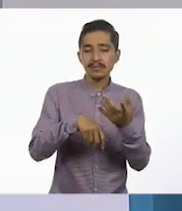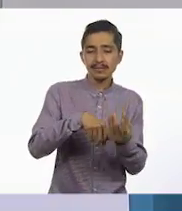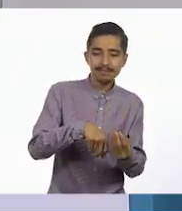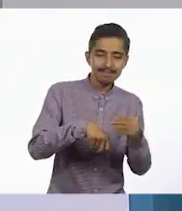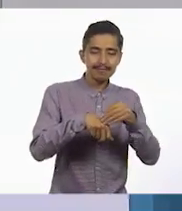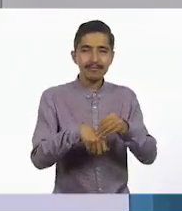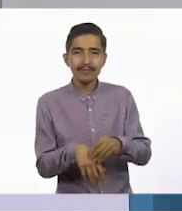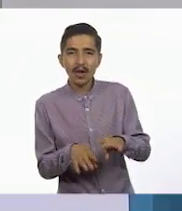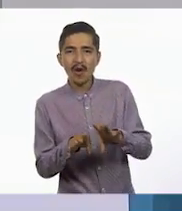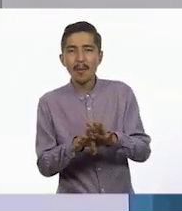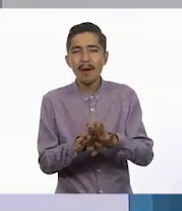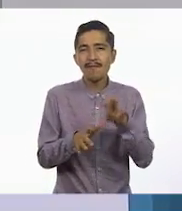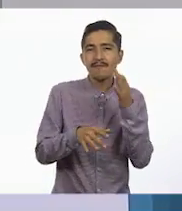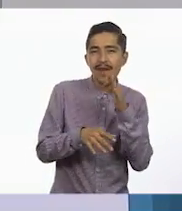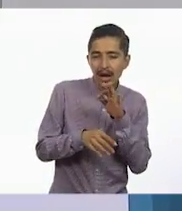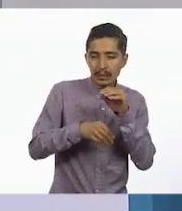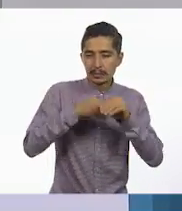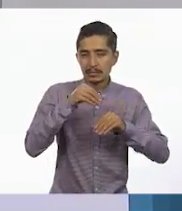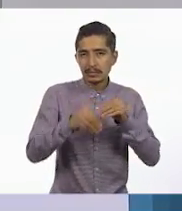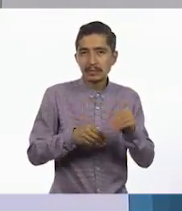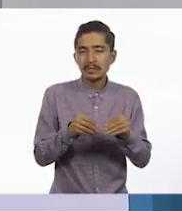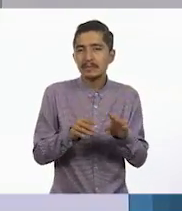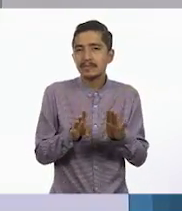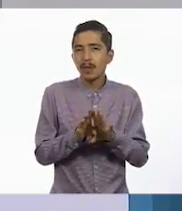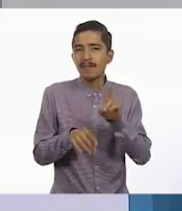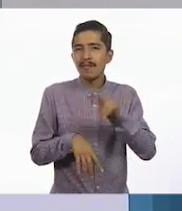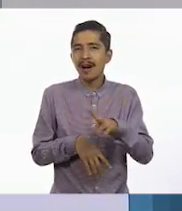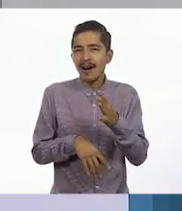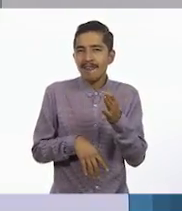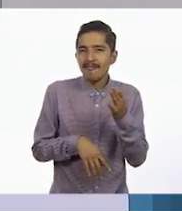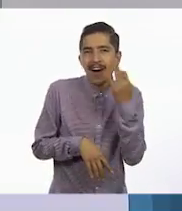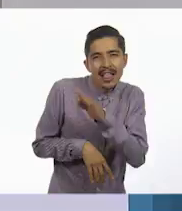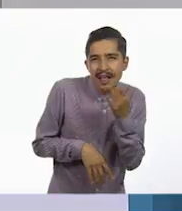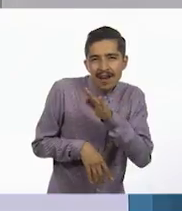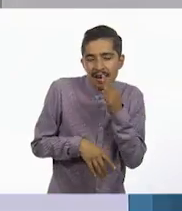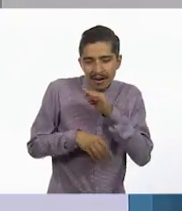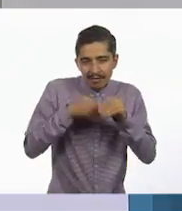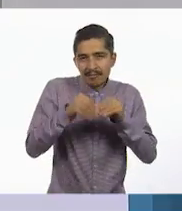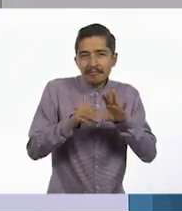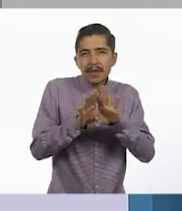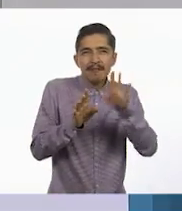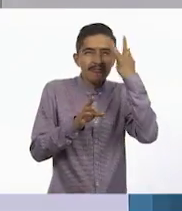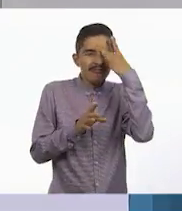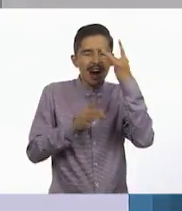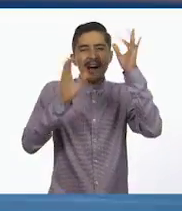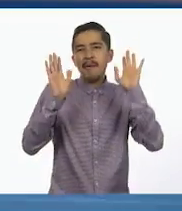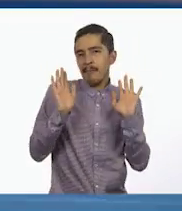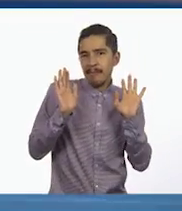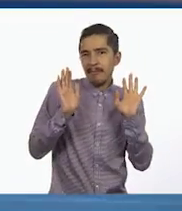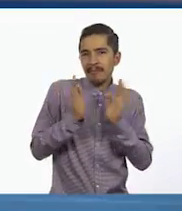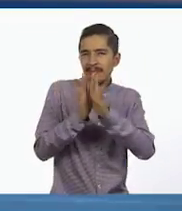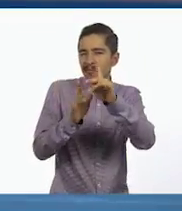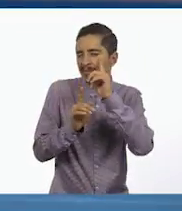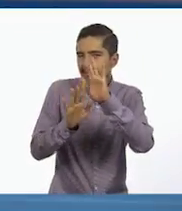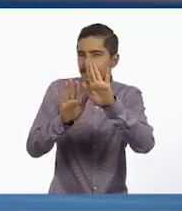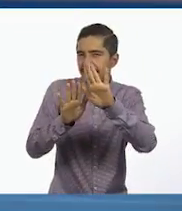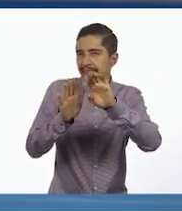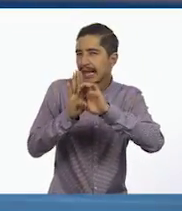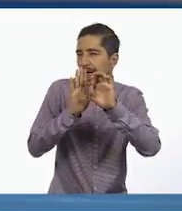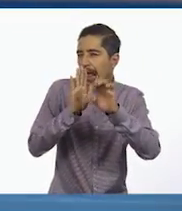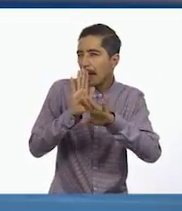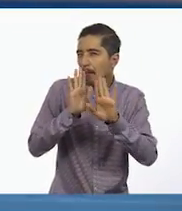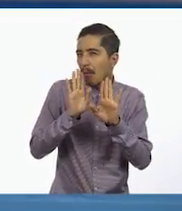elementos fantásticos, es decir, que se basan en la fantasía. ¿Se les ocurre algún ejemplo? Algo que venga